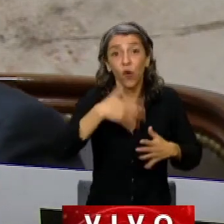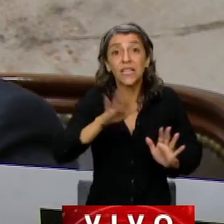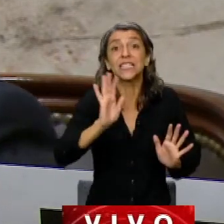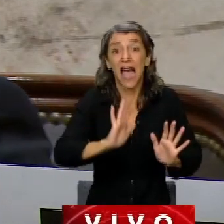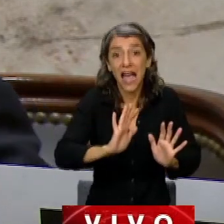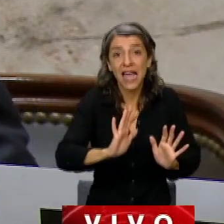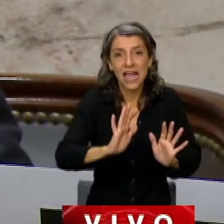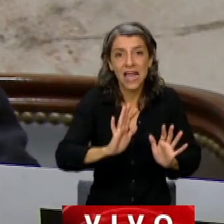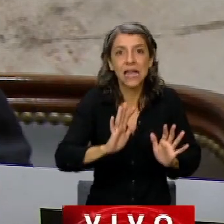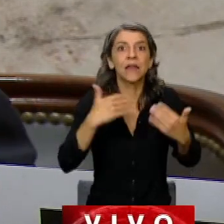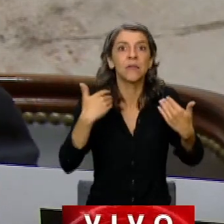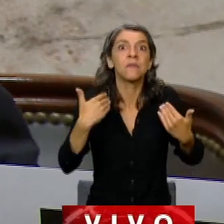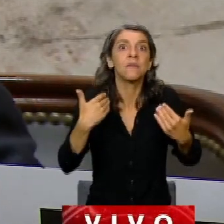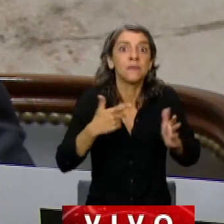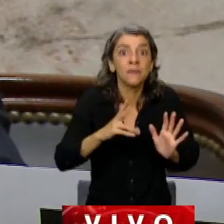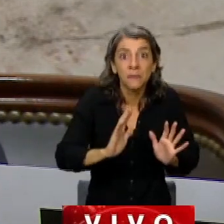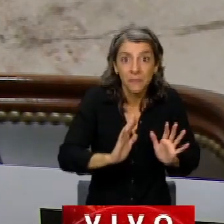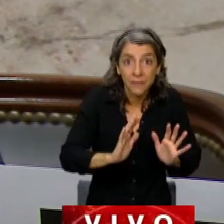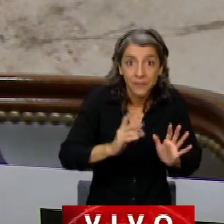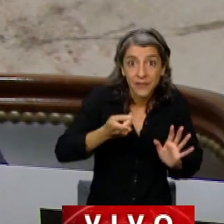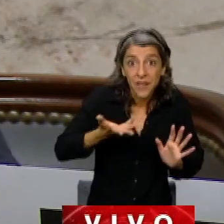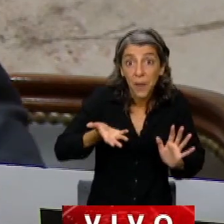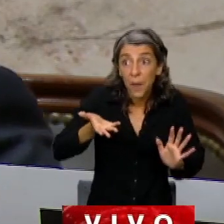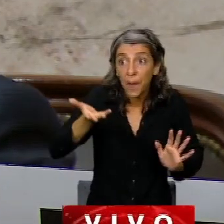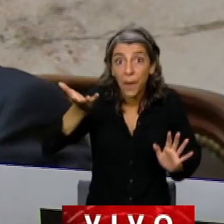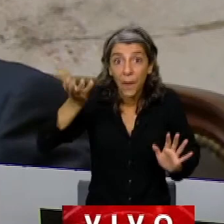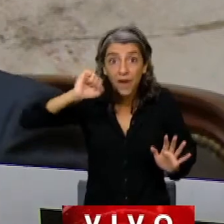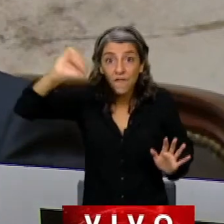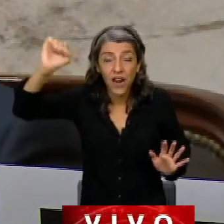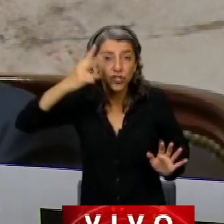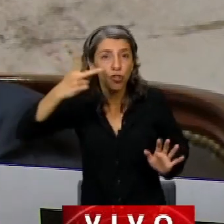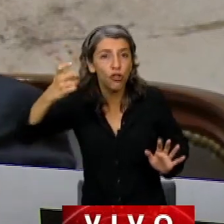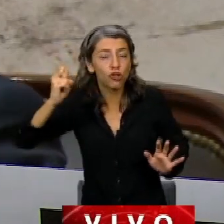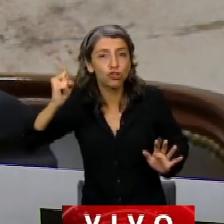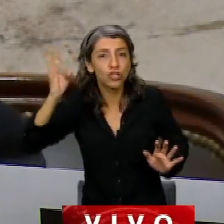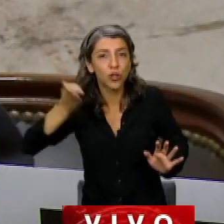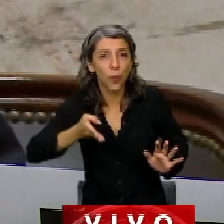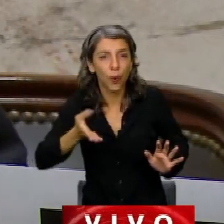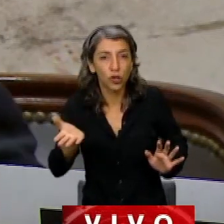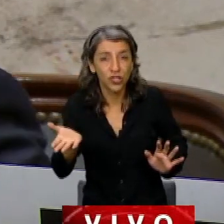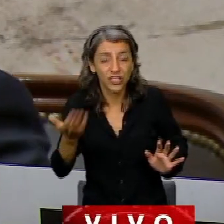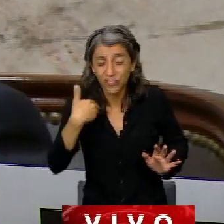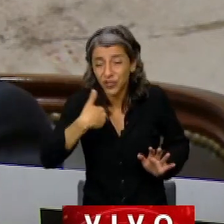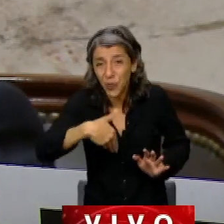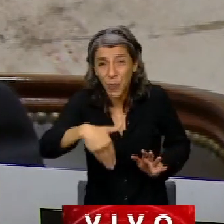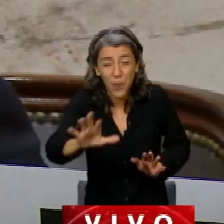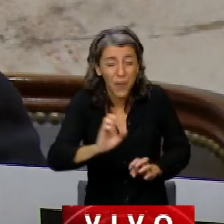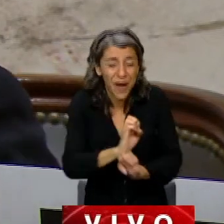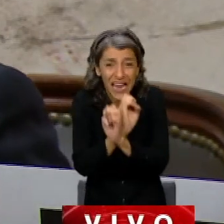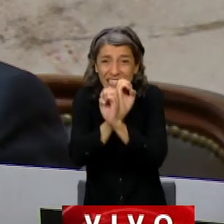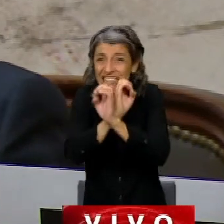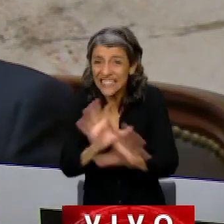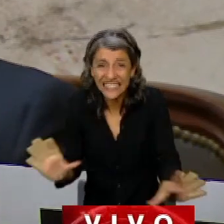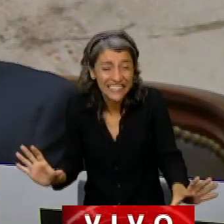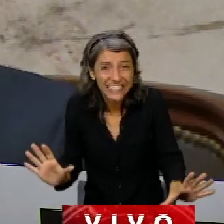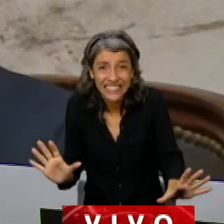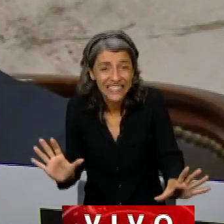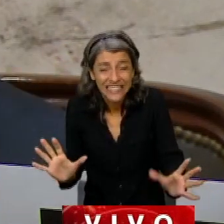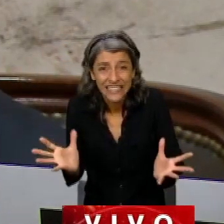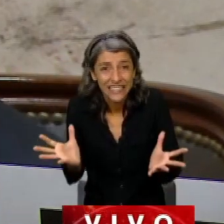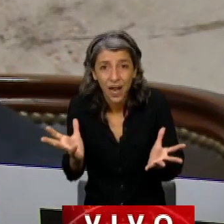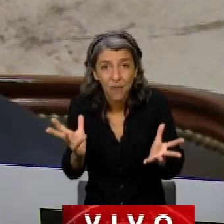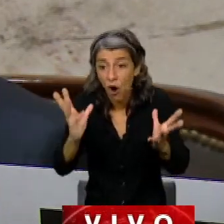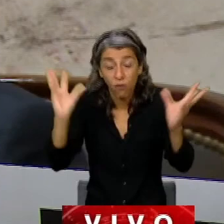a viajar a niveles del 200% o más. Es decir, estamos al borde del cataclismo en materia inflacionaria.